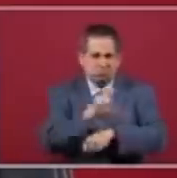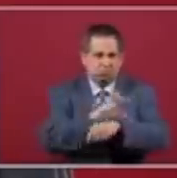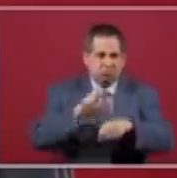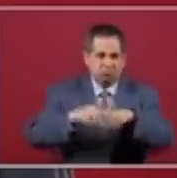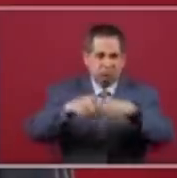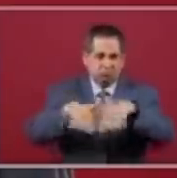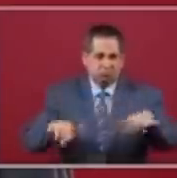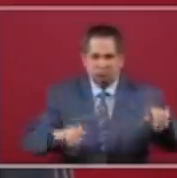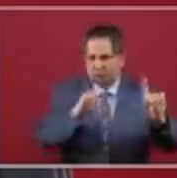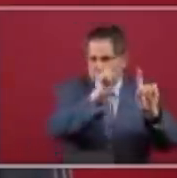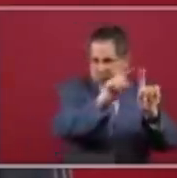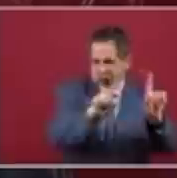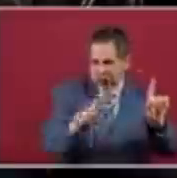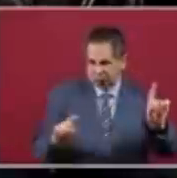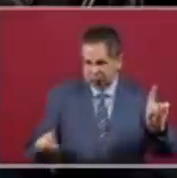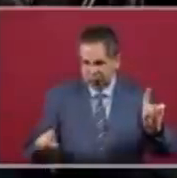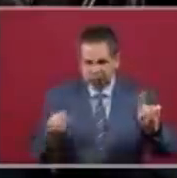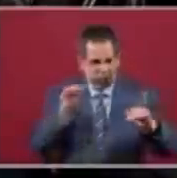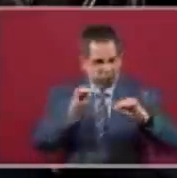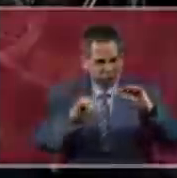coordinaciones territoriales.